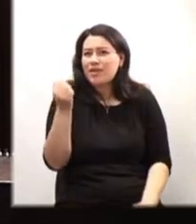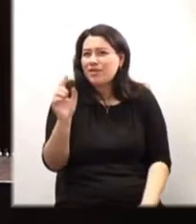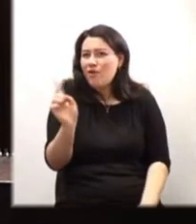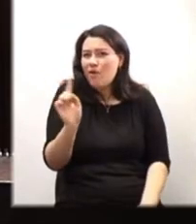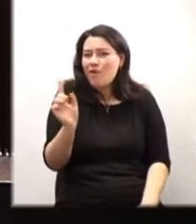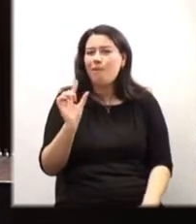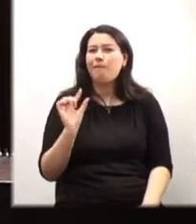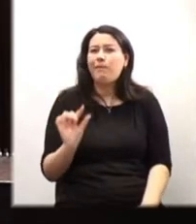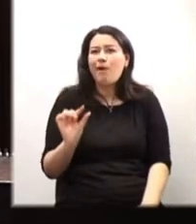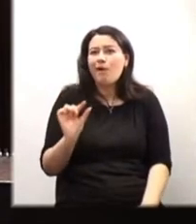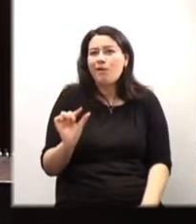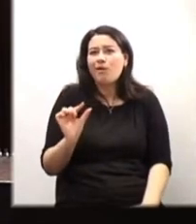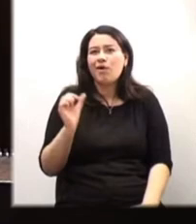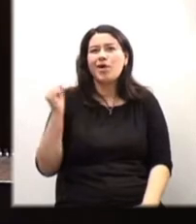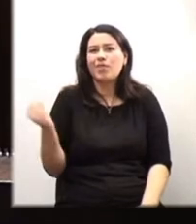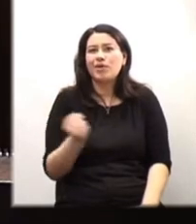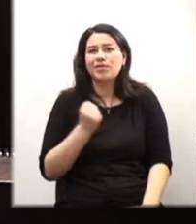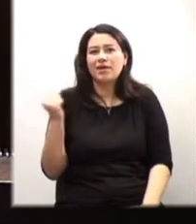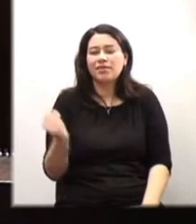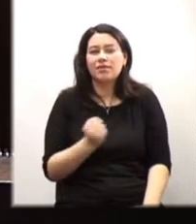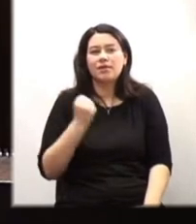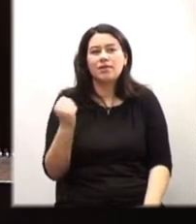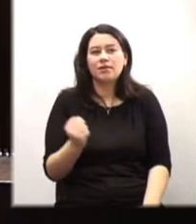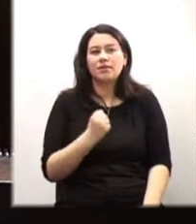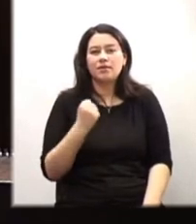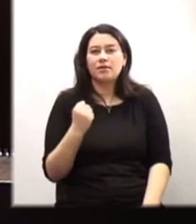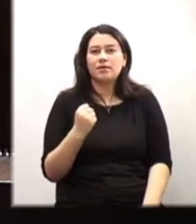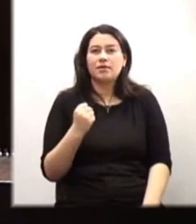relativamente poca importancia,